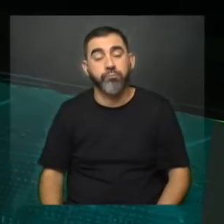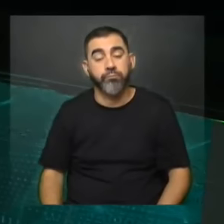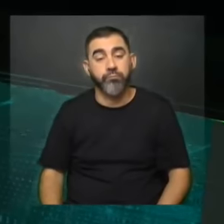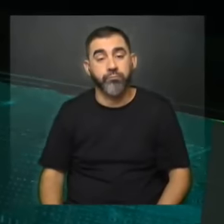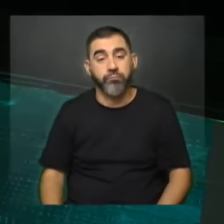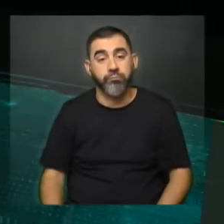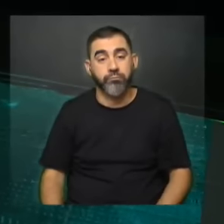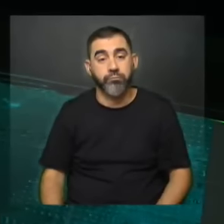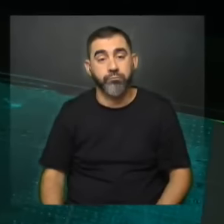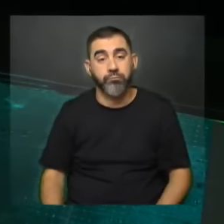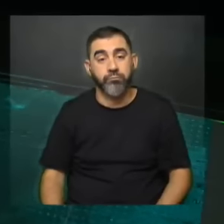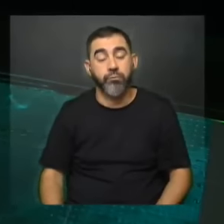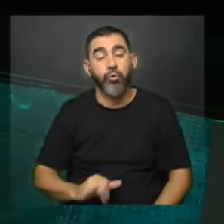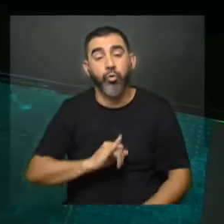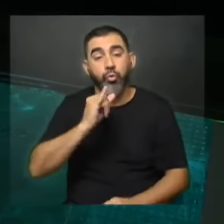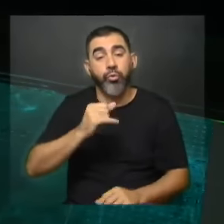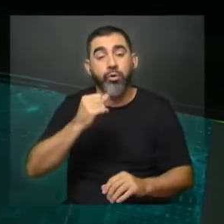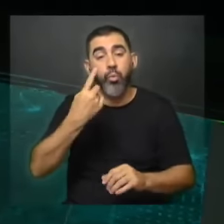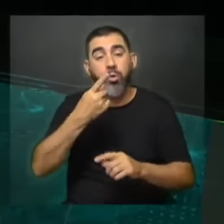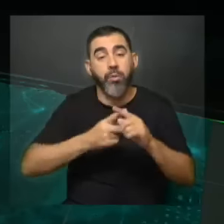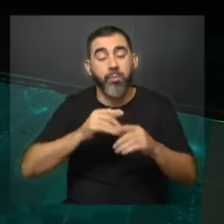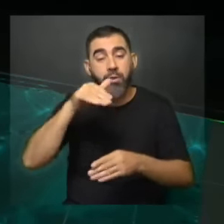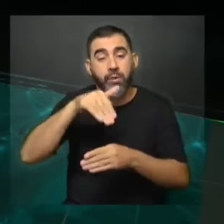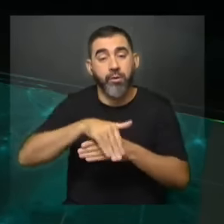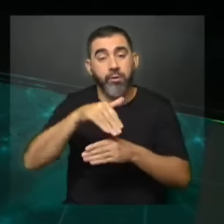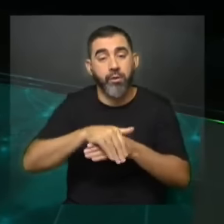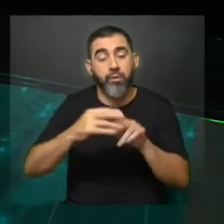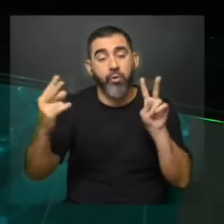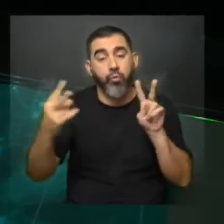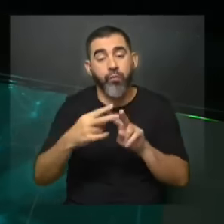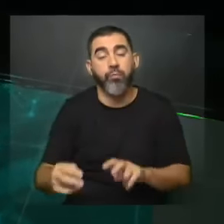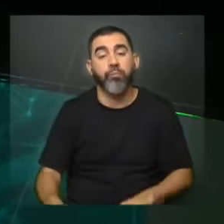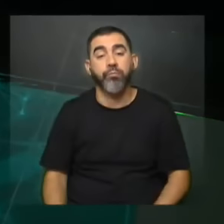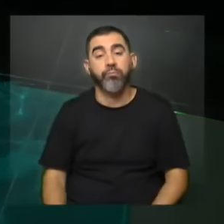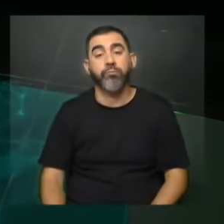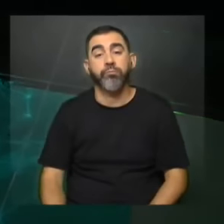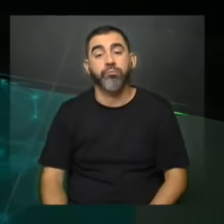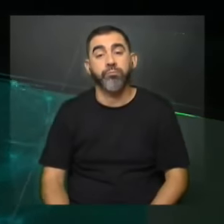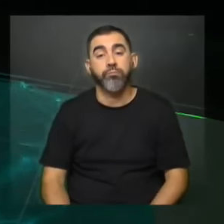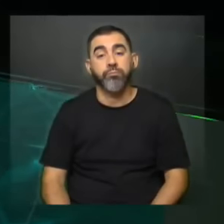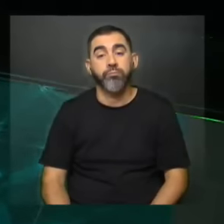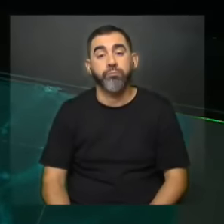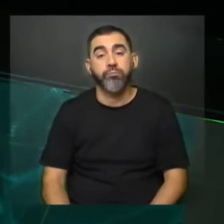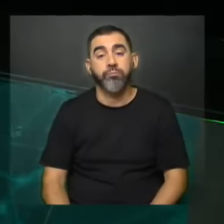pantalla de TV ciudad las noticias vuelven a las 13:30 con rosina malarini que pasen bien